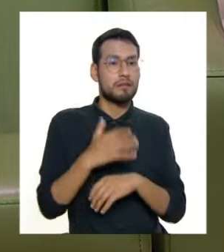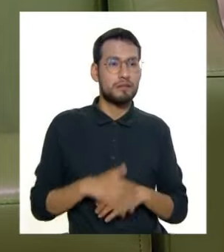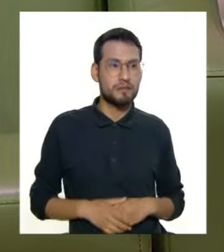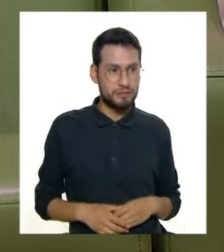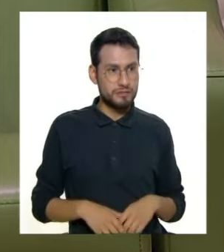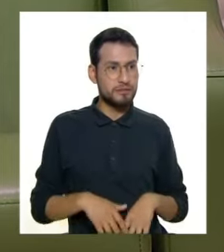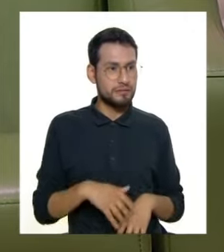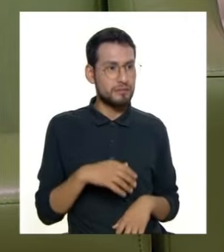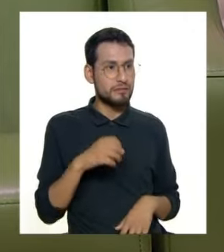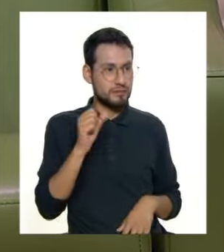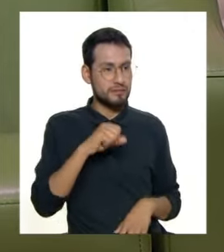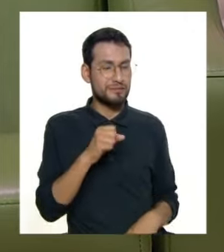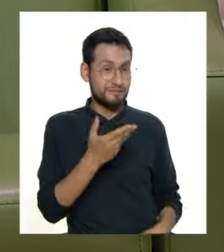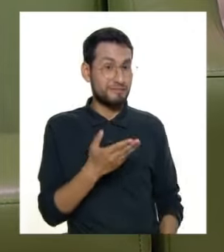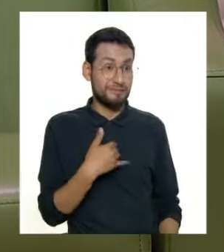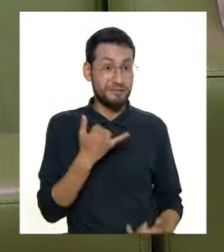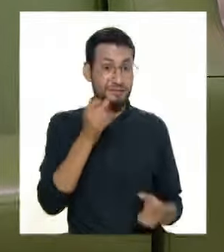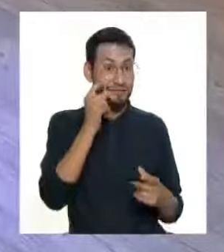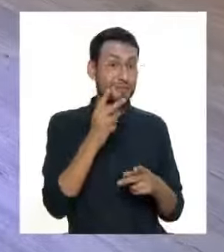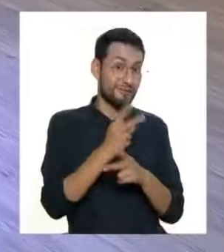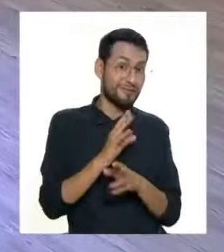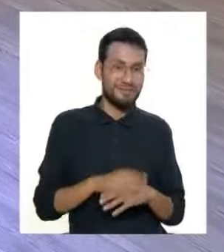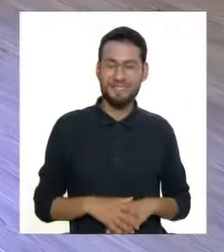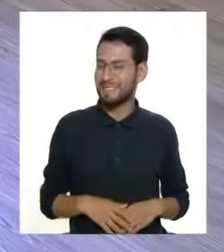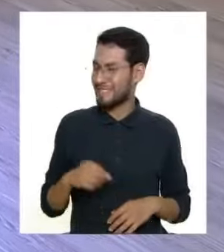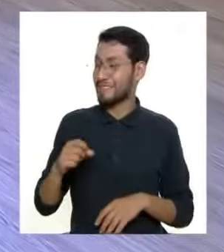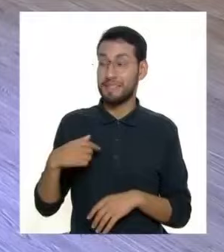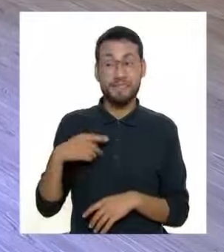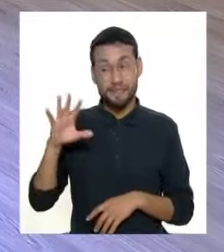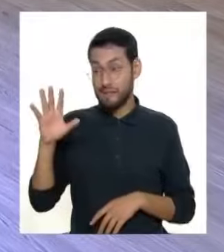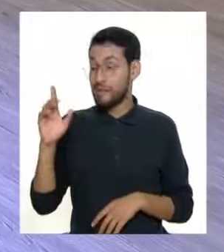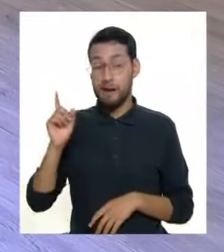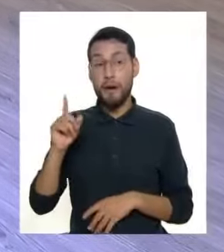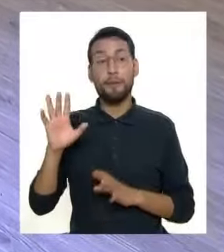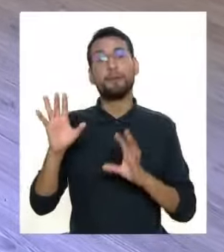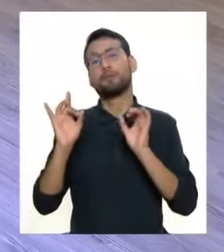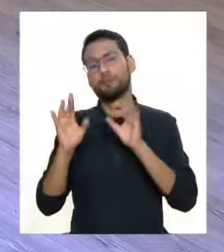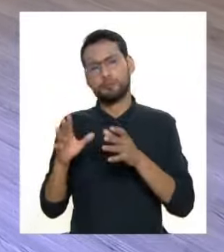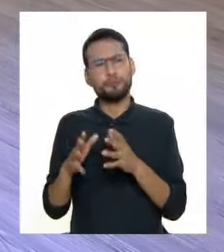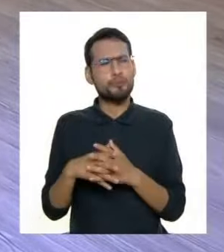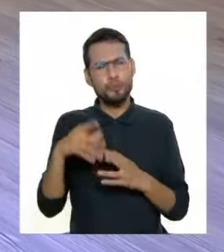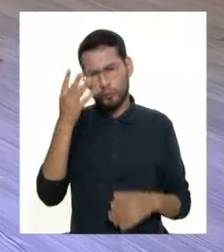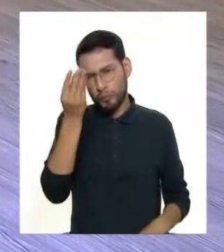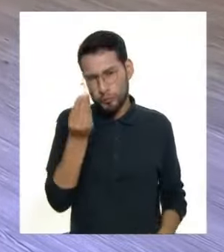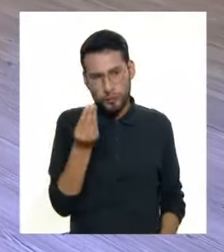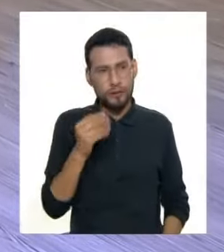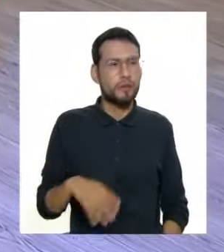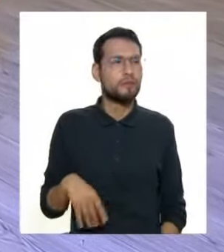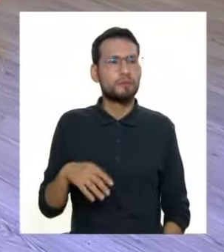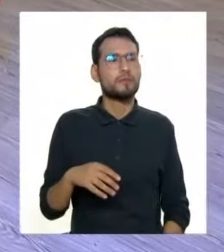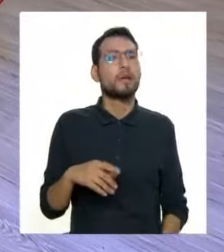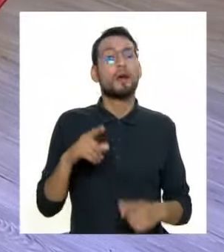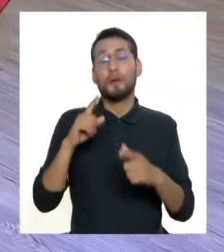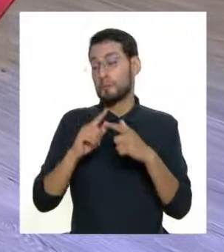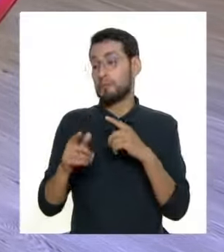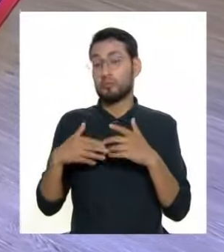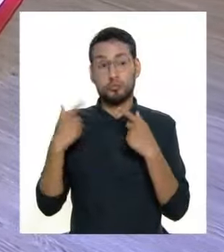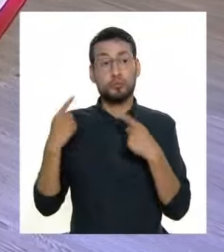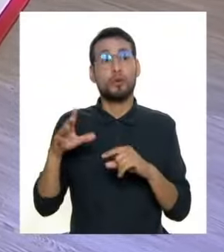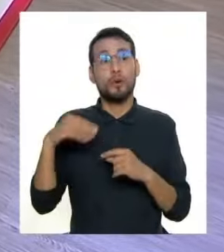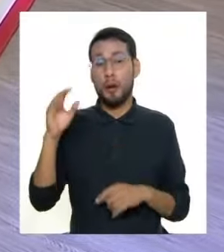que pedir un programa antes de estar. Podría ser un vehículo, Nicolás, no necesariamente. No, es un porcentaje ínfimo, ¿no? O sea, bien poquito. Pero podría, porque